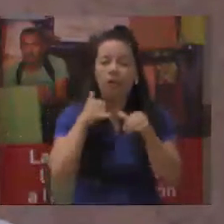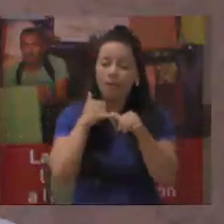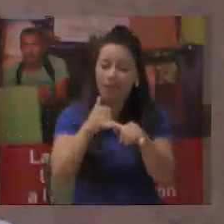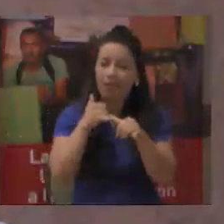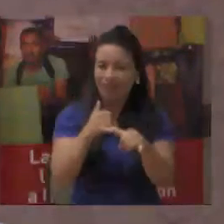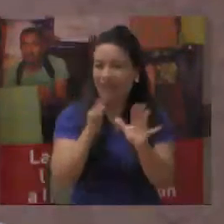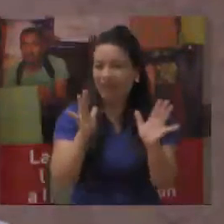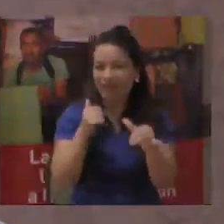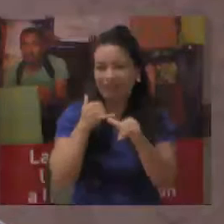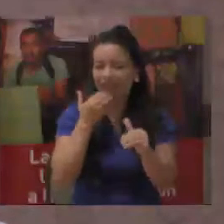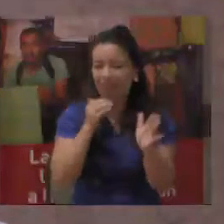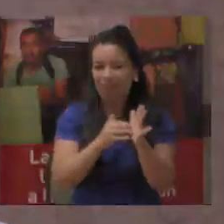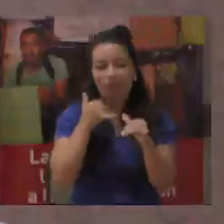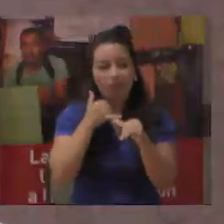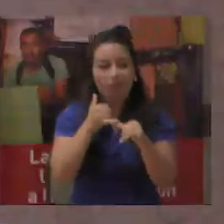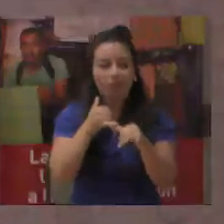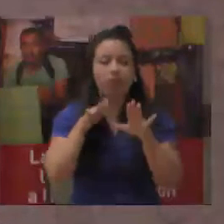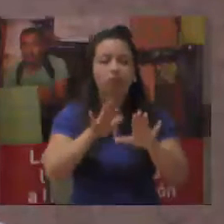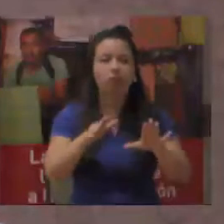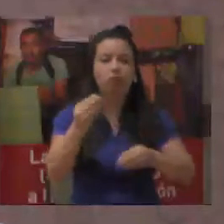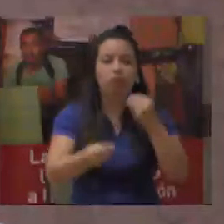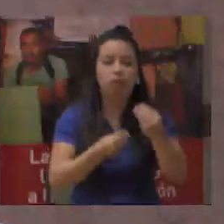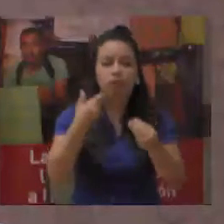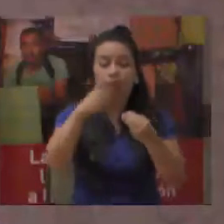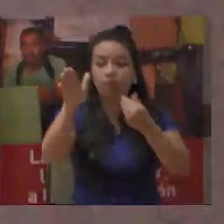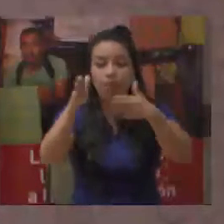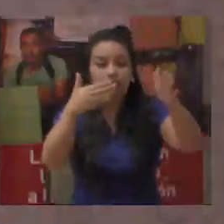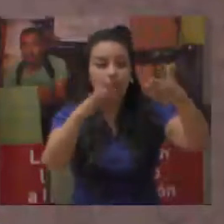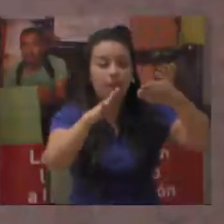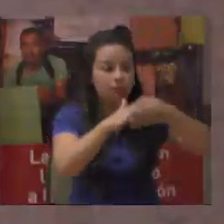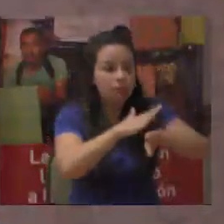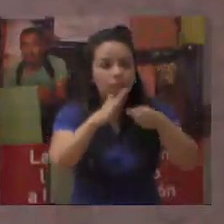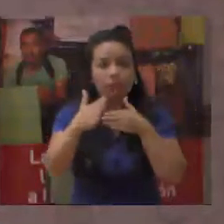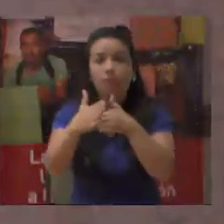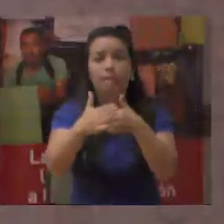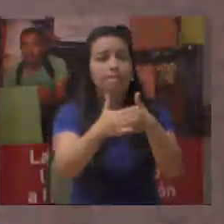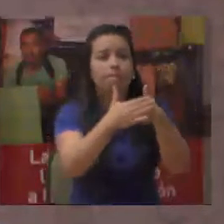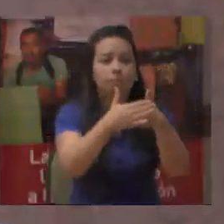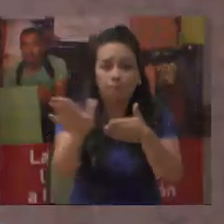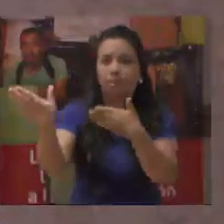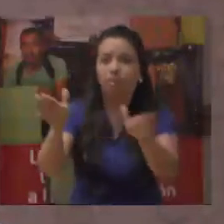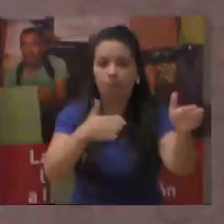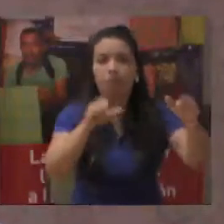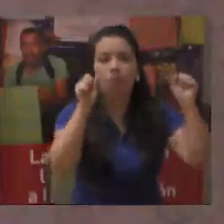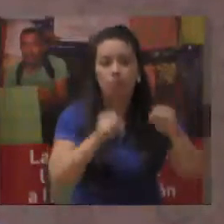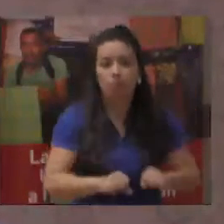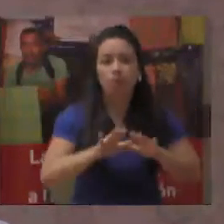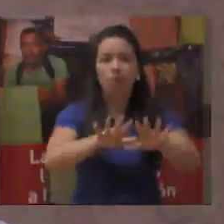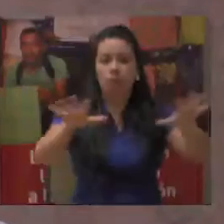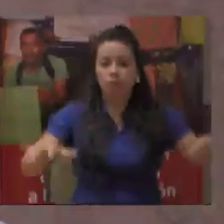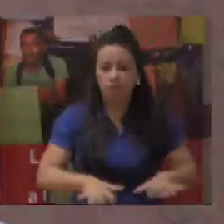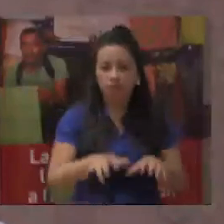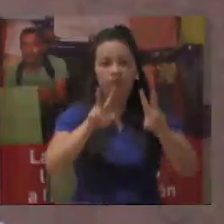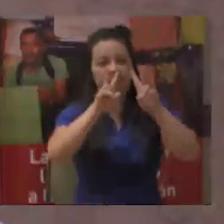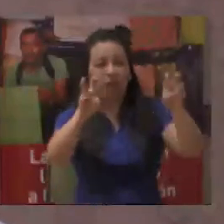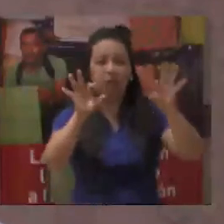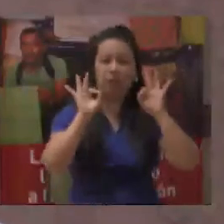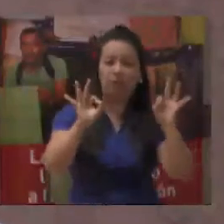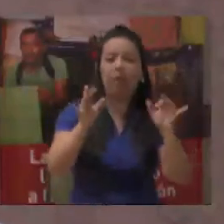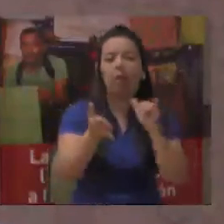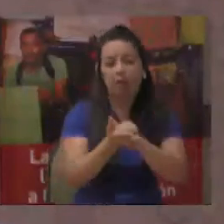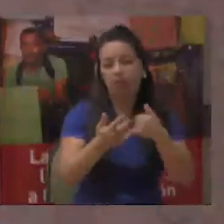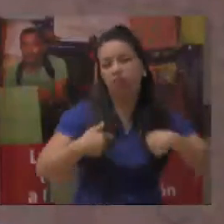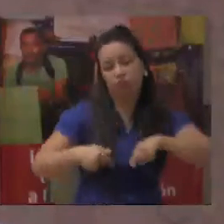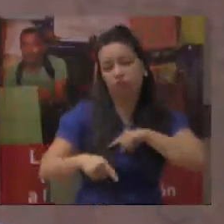la oferta pública rompa barreras de acceso, temas de cobertura, temas de calidad, esa es la pertinencia. Así